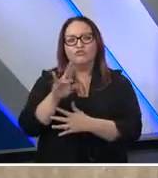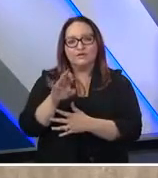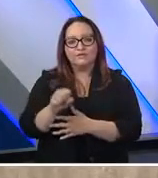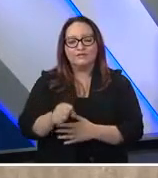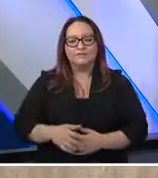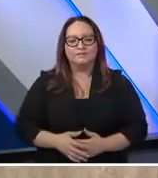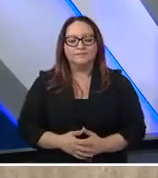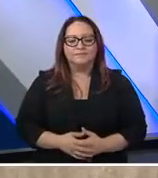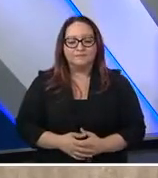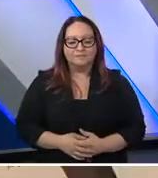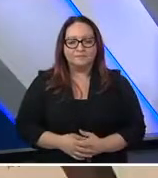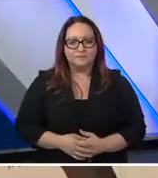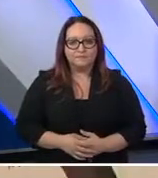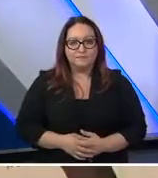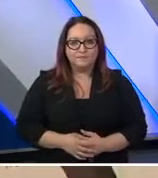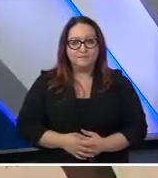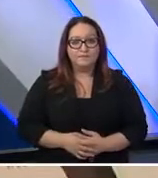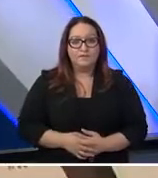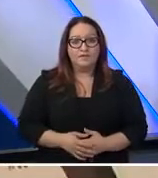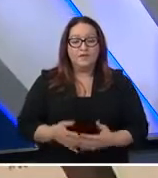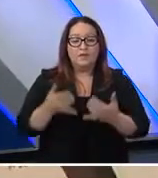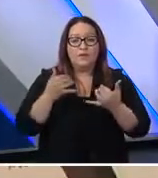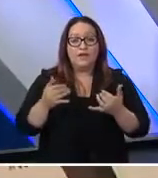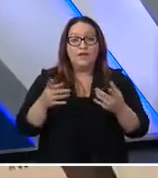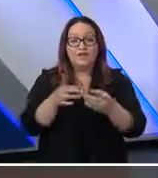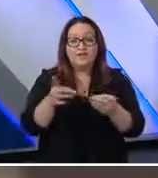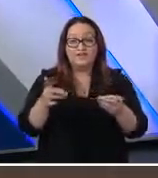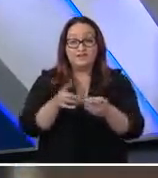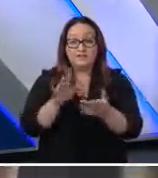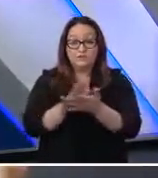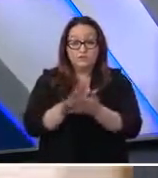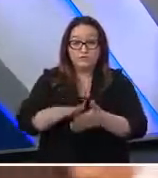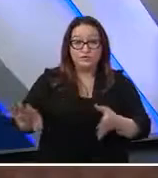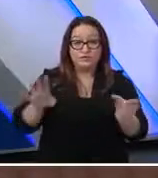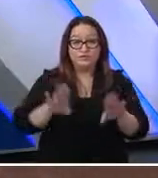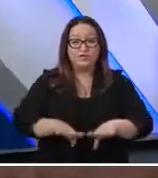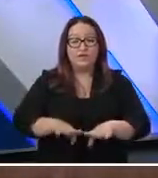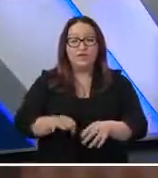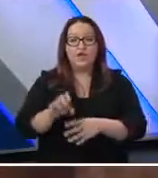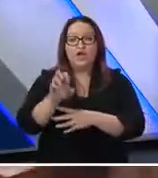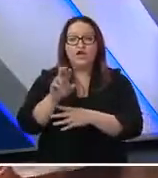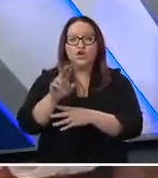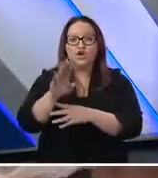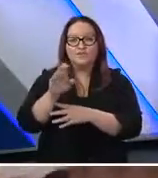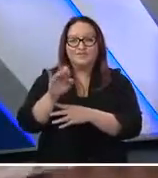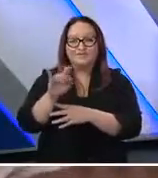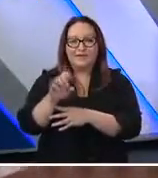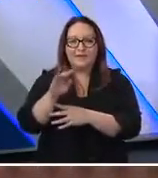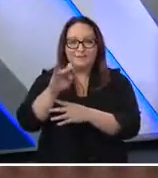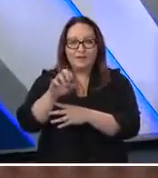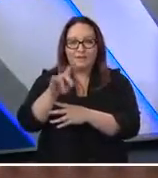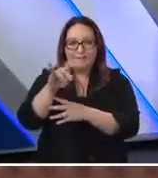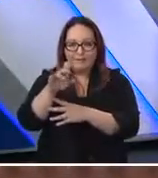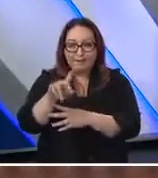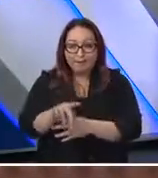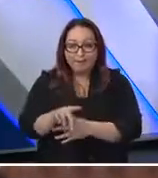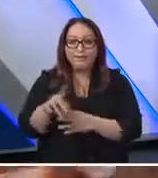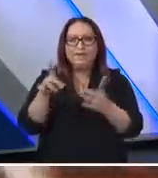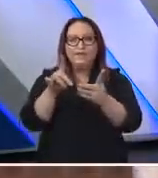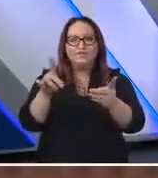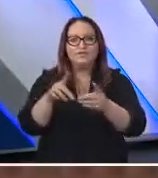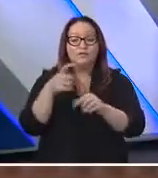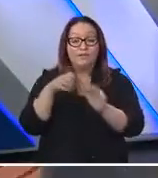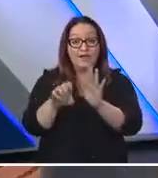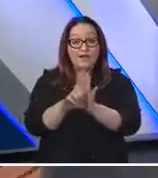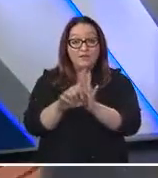vista similar en los distritos escolares a través del valle con el programa de craft side miope cap que el distrito escolar independiente de